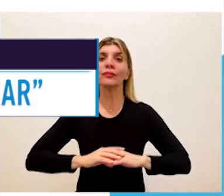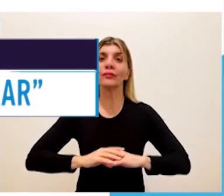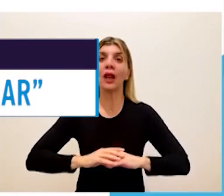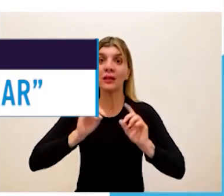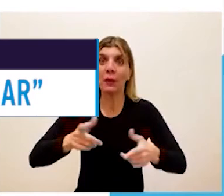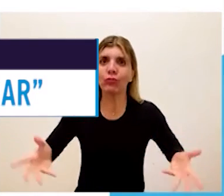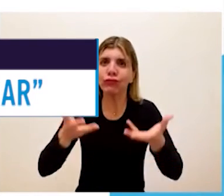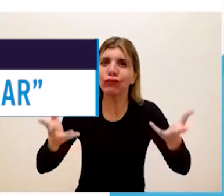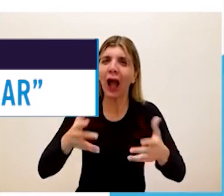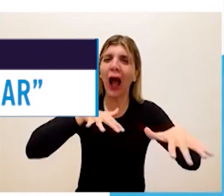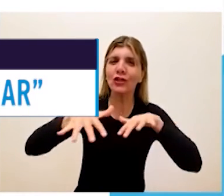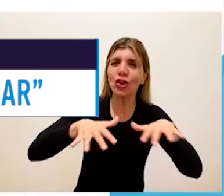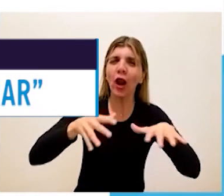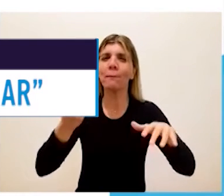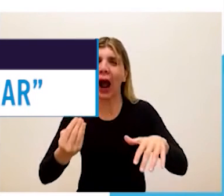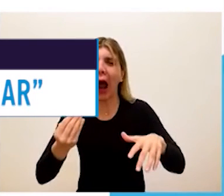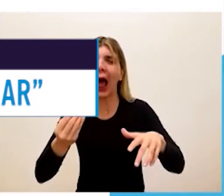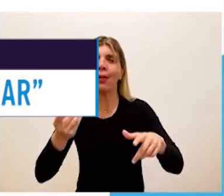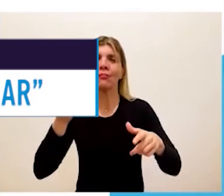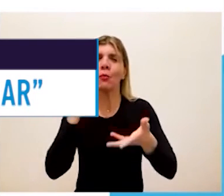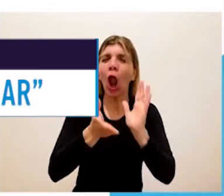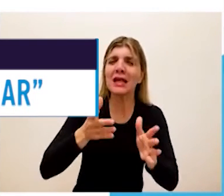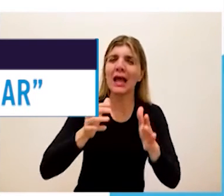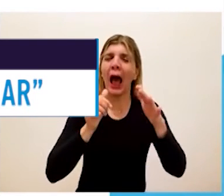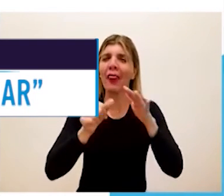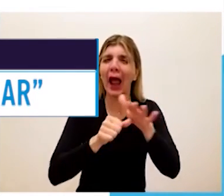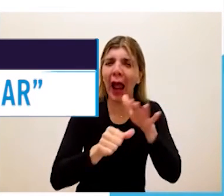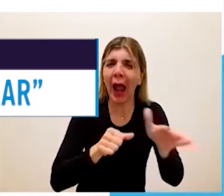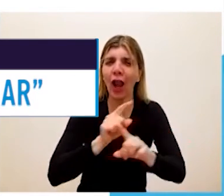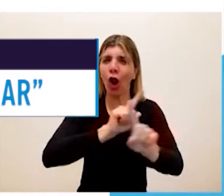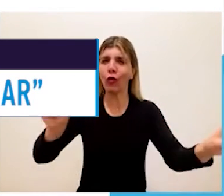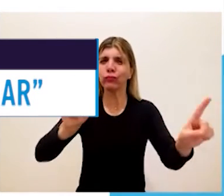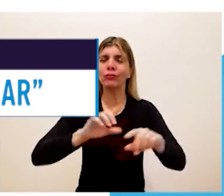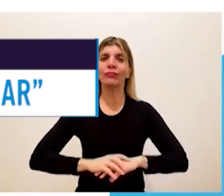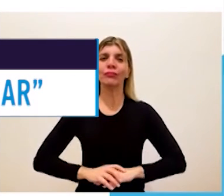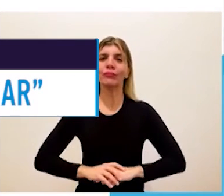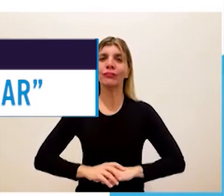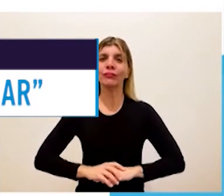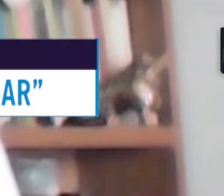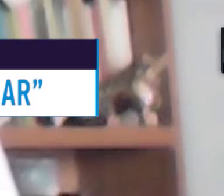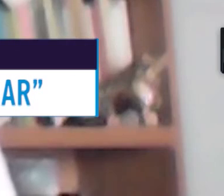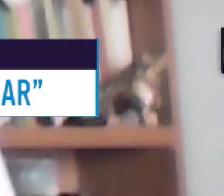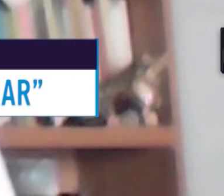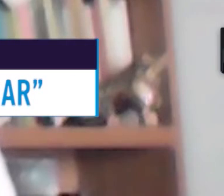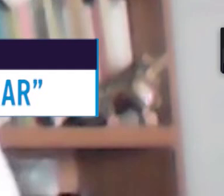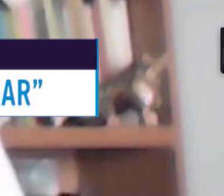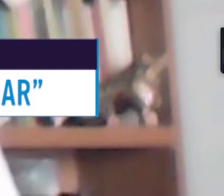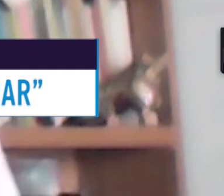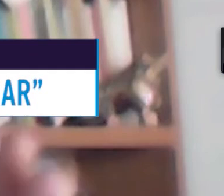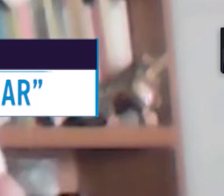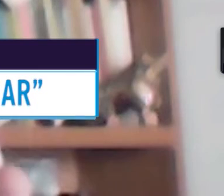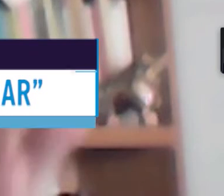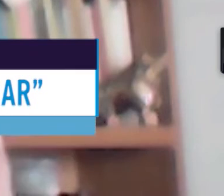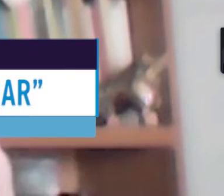desarrollar acciones concretas que puedan incidir desde el Estado para lograr la igualdad, ¿no? Porque